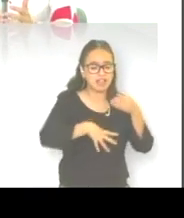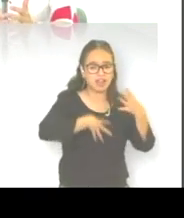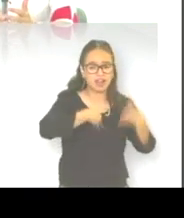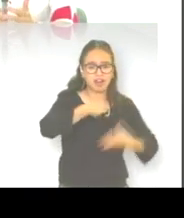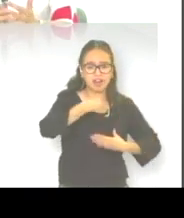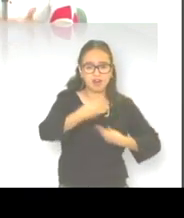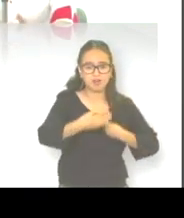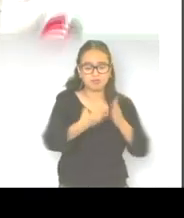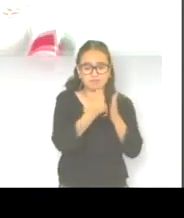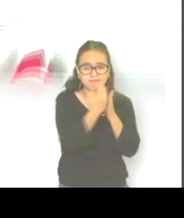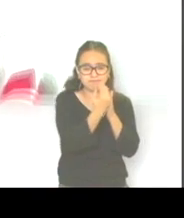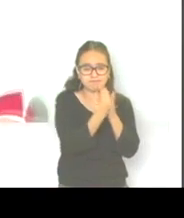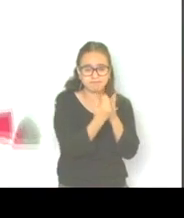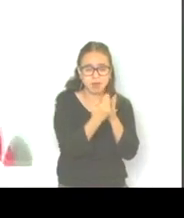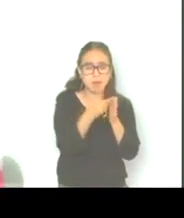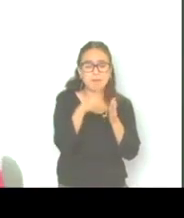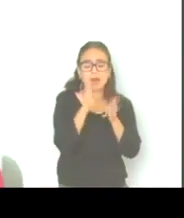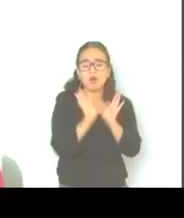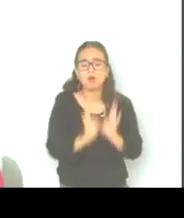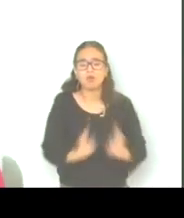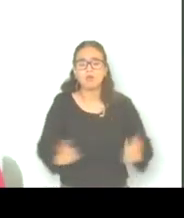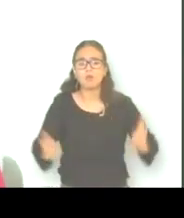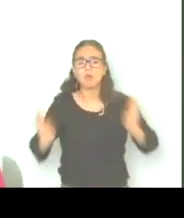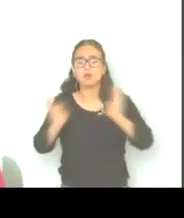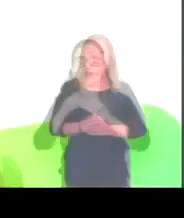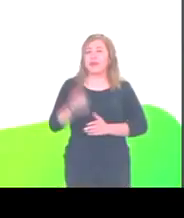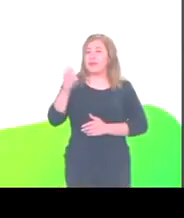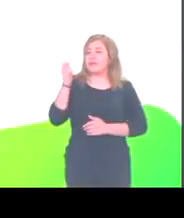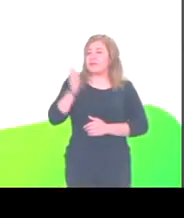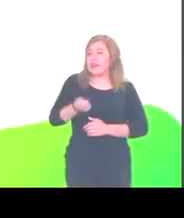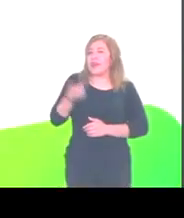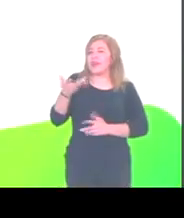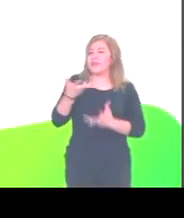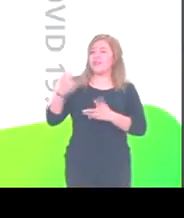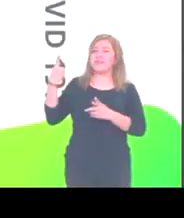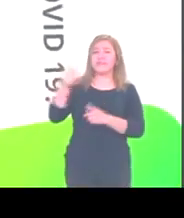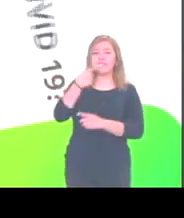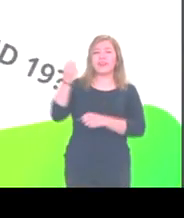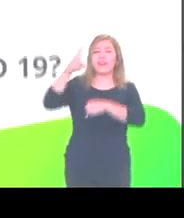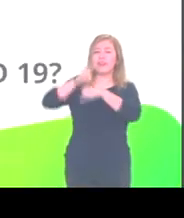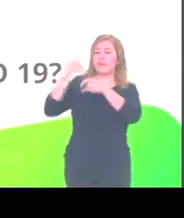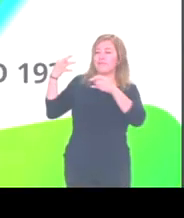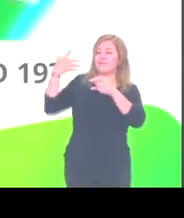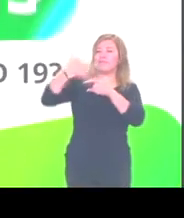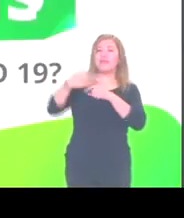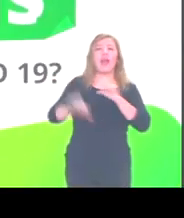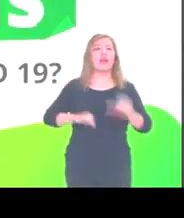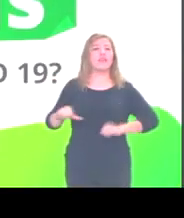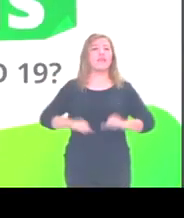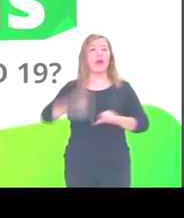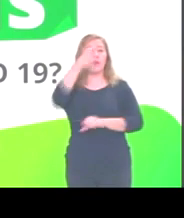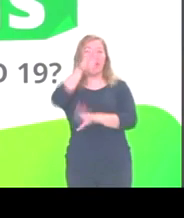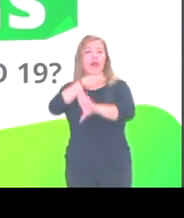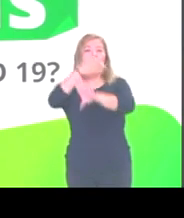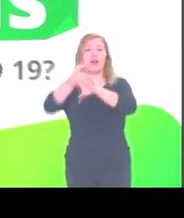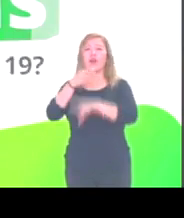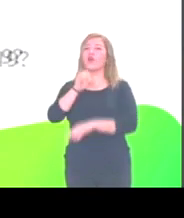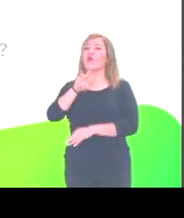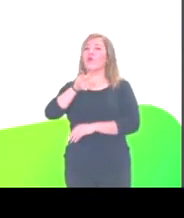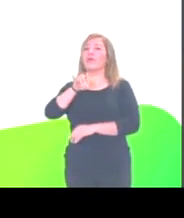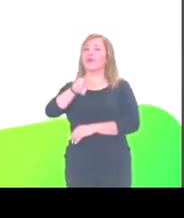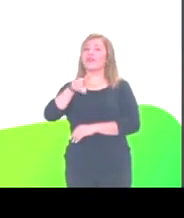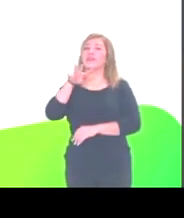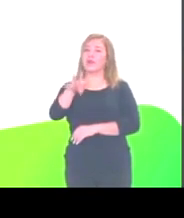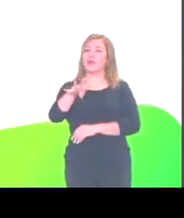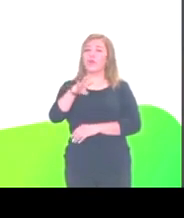pero es importante la colaboración de todos como sociedad. ¿Qué hemos hecho en estos 100 días de acciones ante el